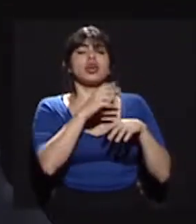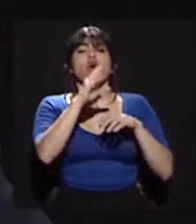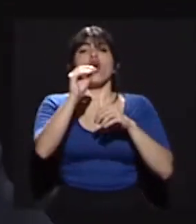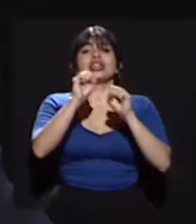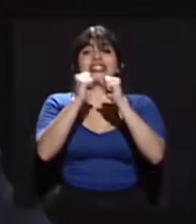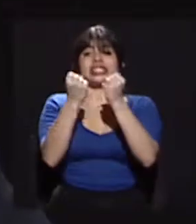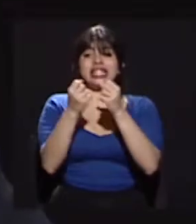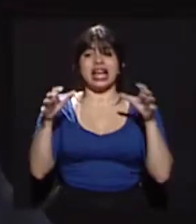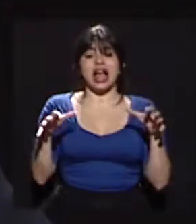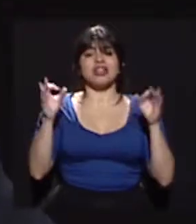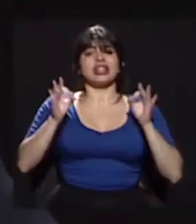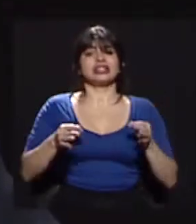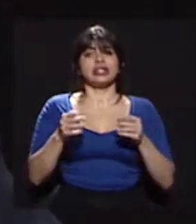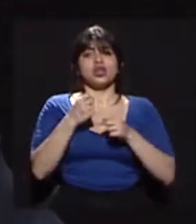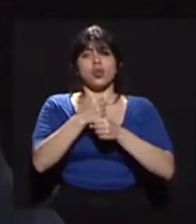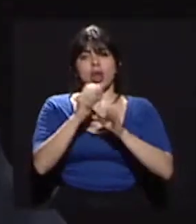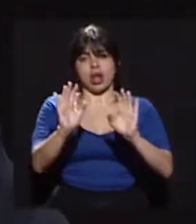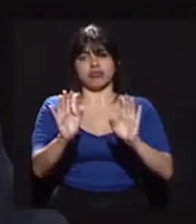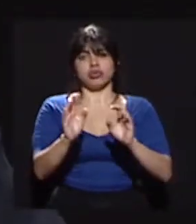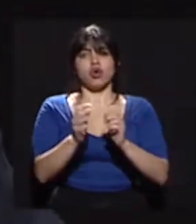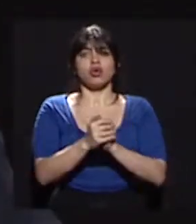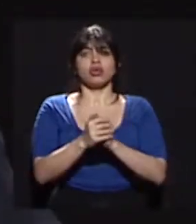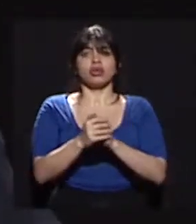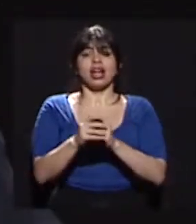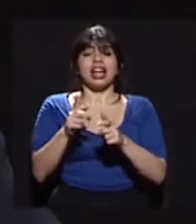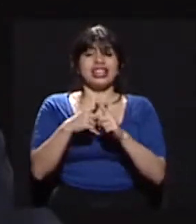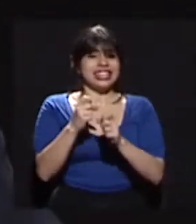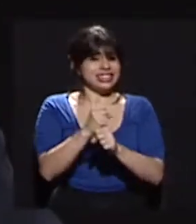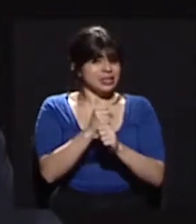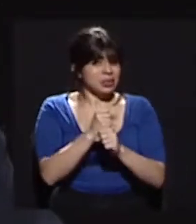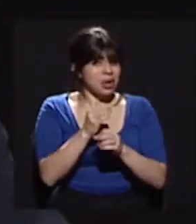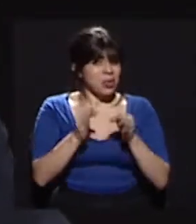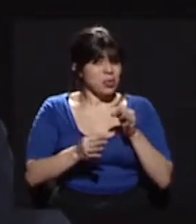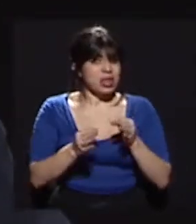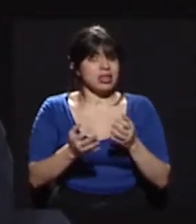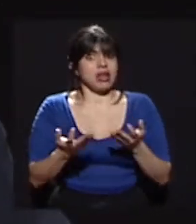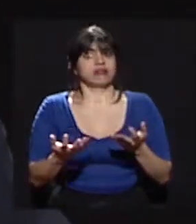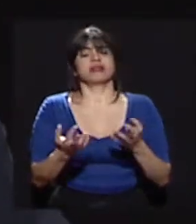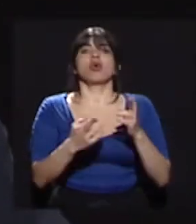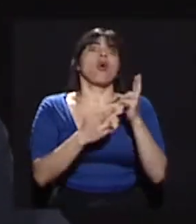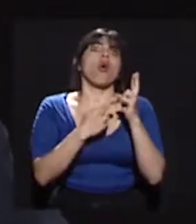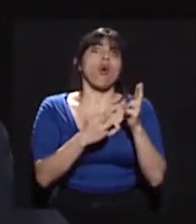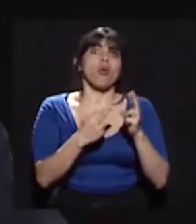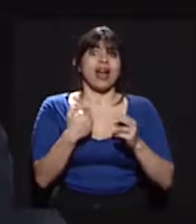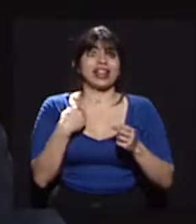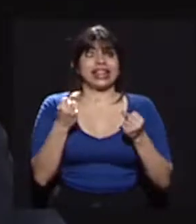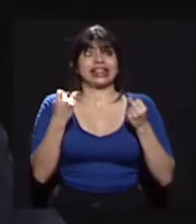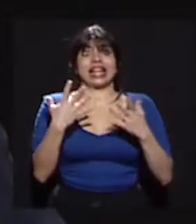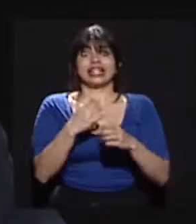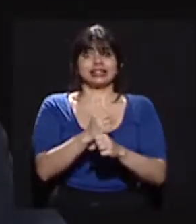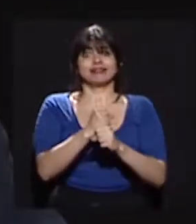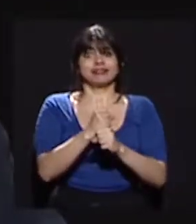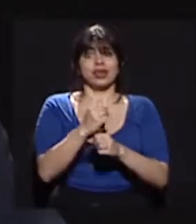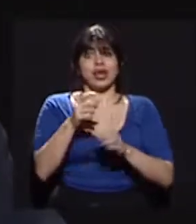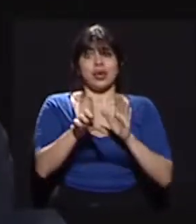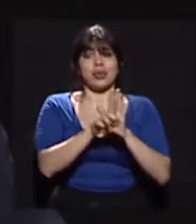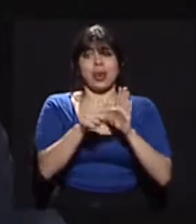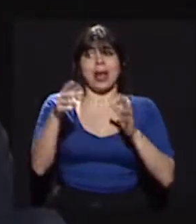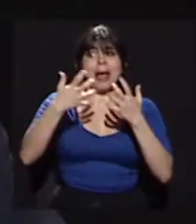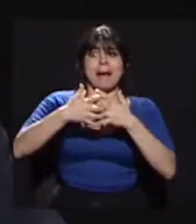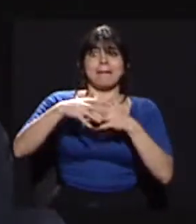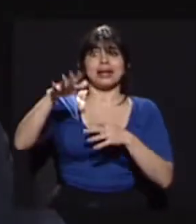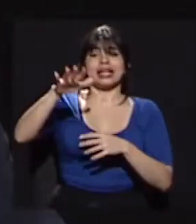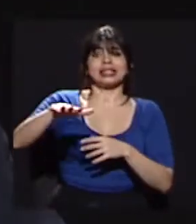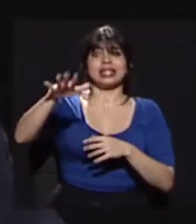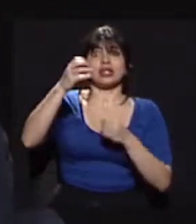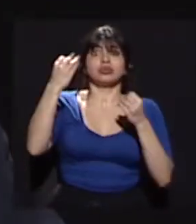que van o no a una buena entonces inseguridad jurídica ojalá tuvieran tanta inseguridad jurídica los empresarios y